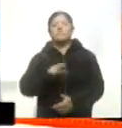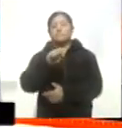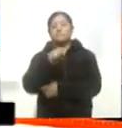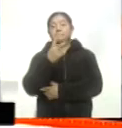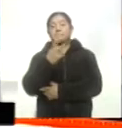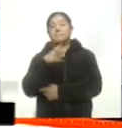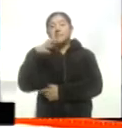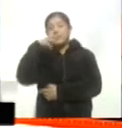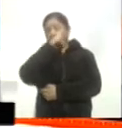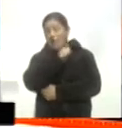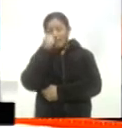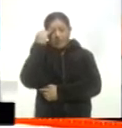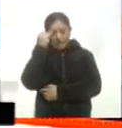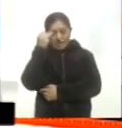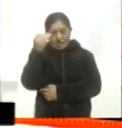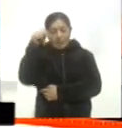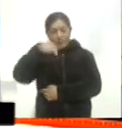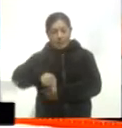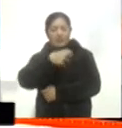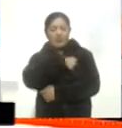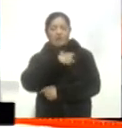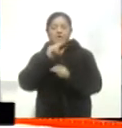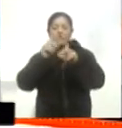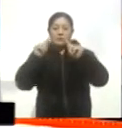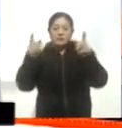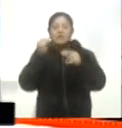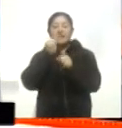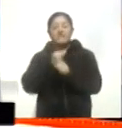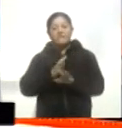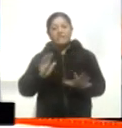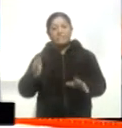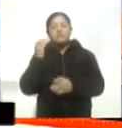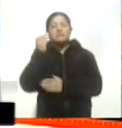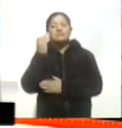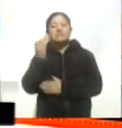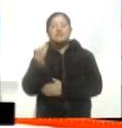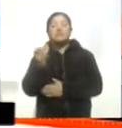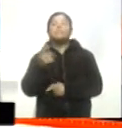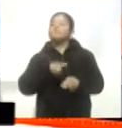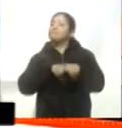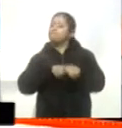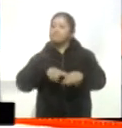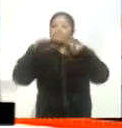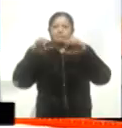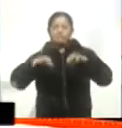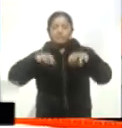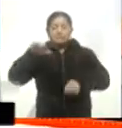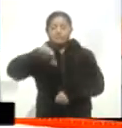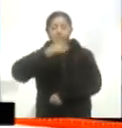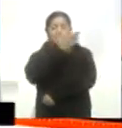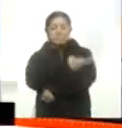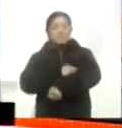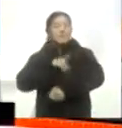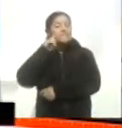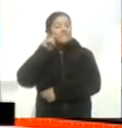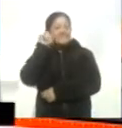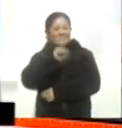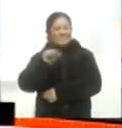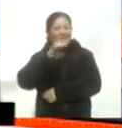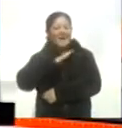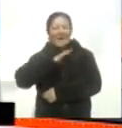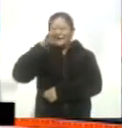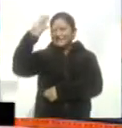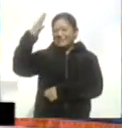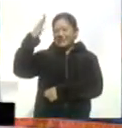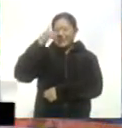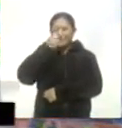Grados marca el termómetro en la capital de Tlaxcala. Vamos con la información del clima porque continuarán las lluvias para esta tarde, pero mañana sábado tendremos un día